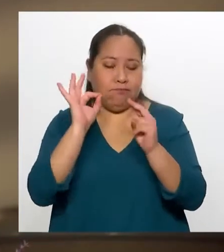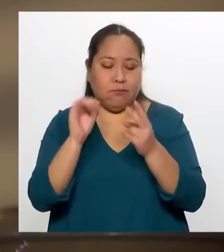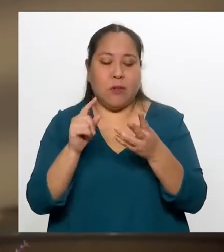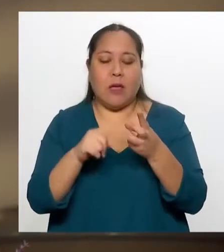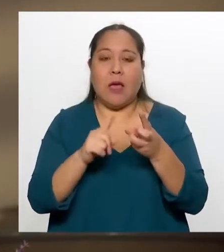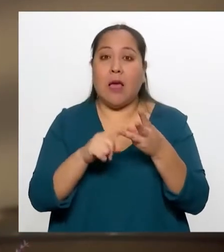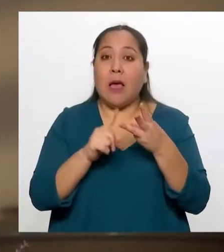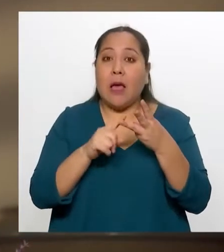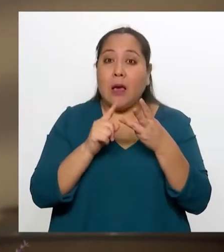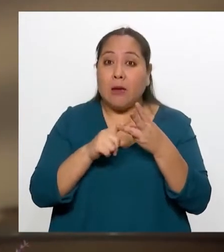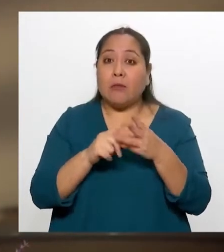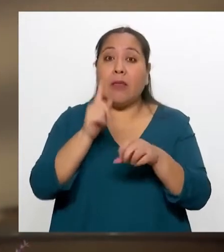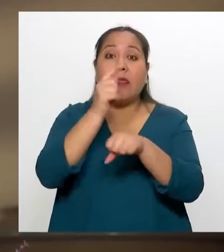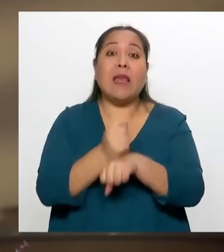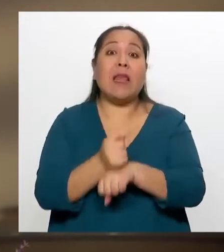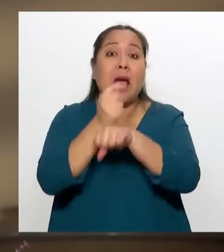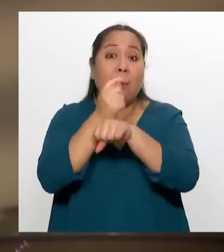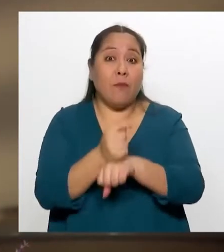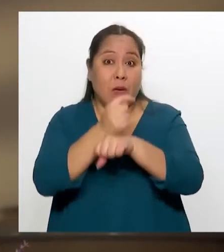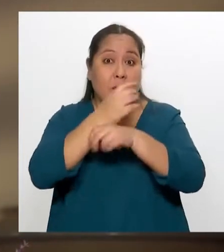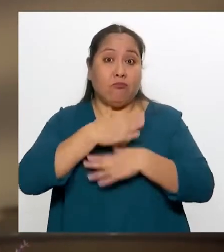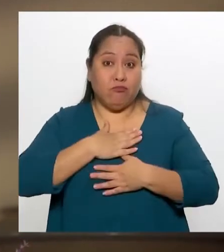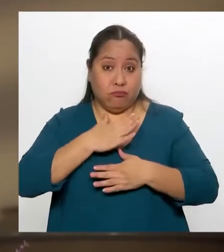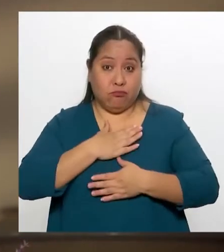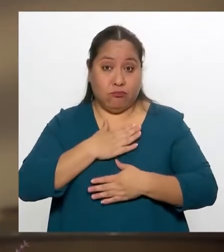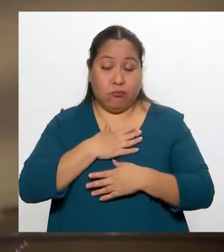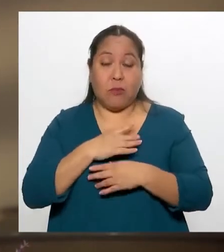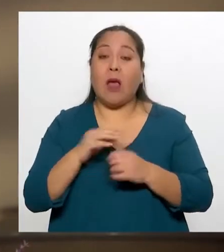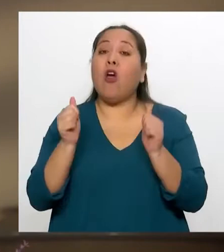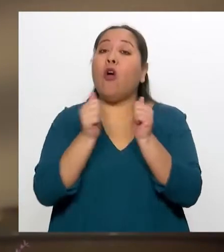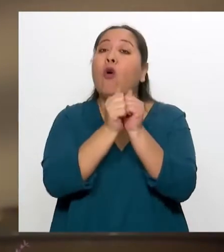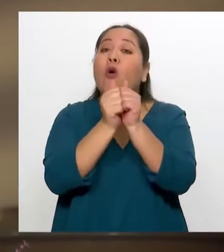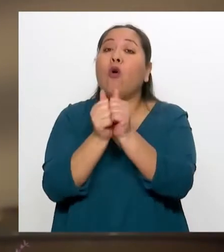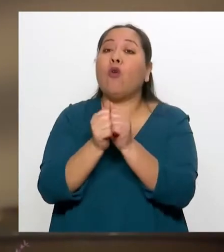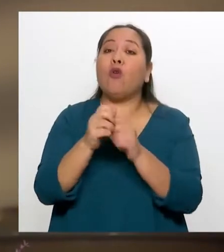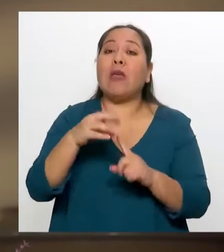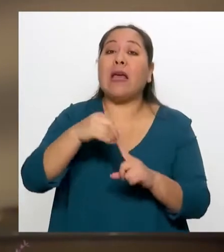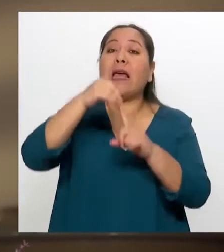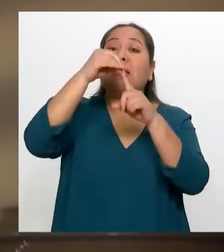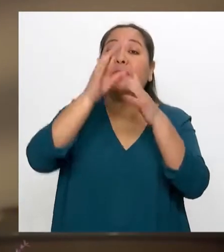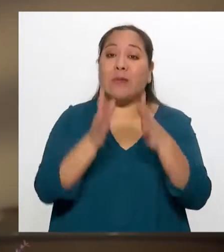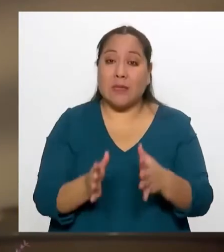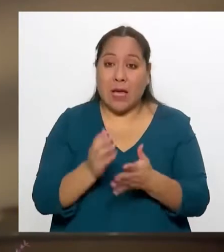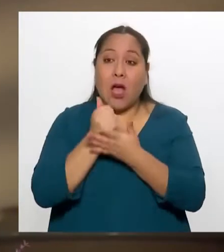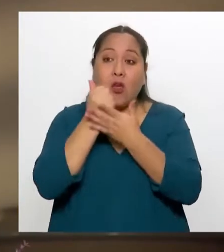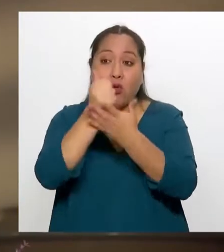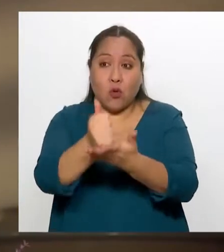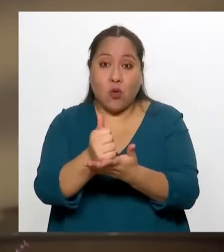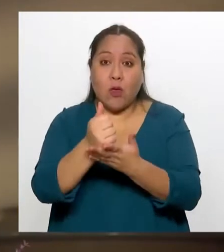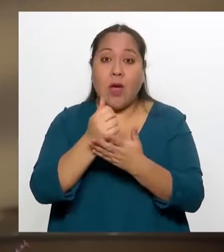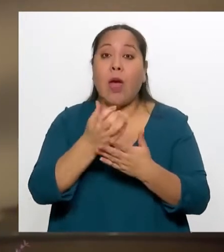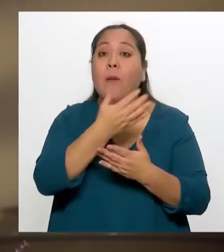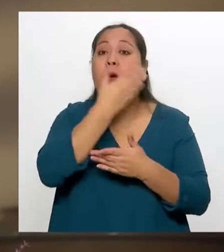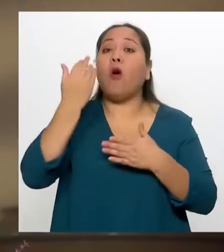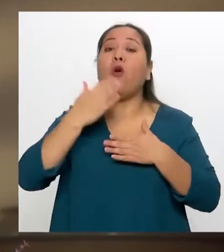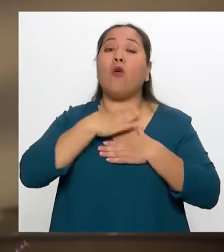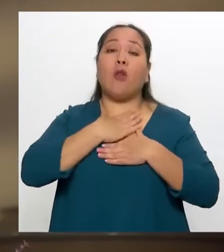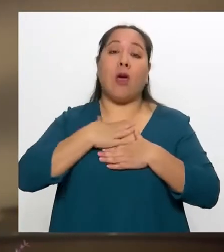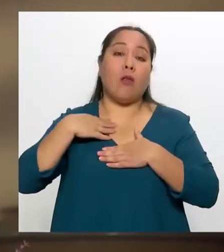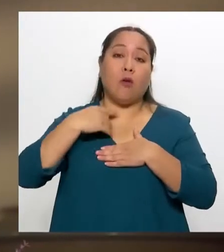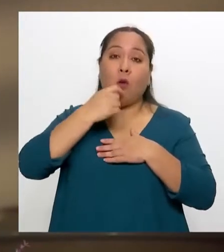dieta, una fisioterapia constante acompañado de un especialista al cual le ayude a mejorar sus